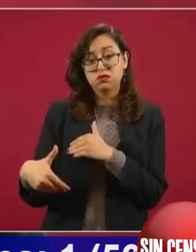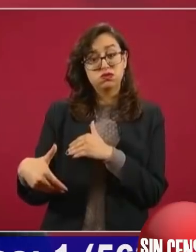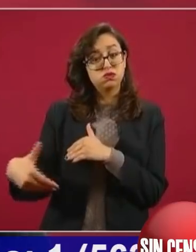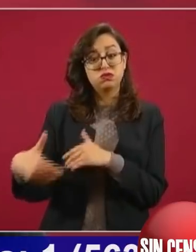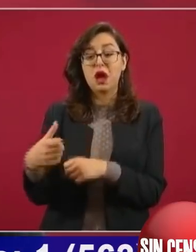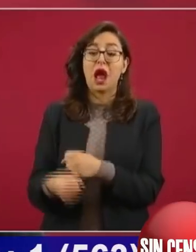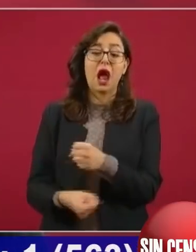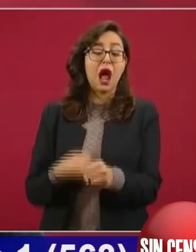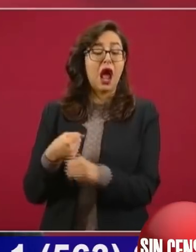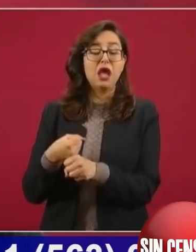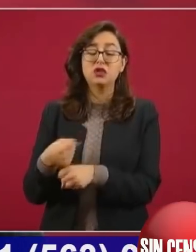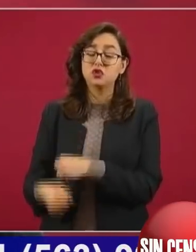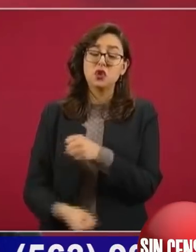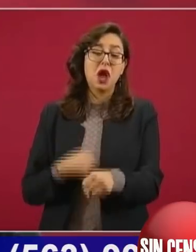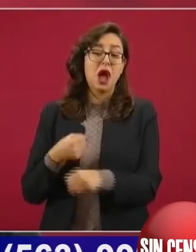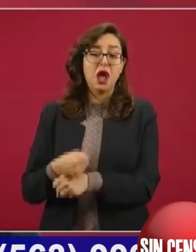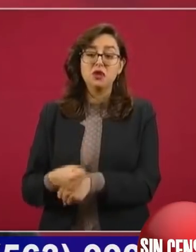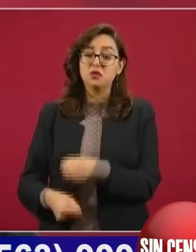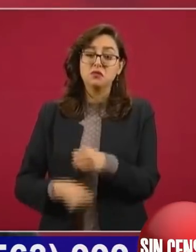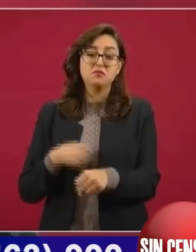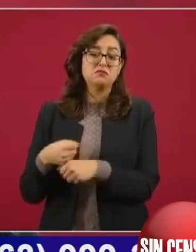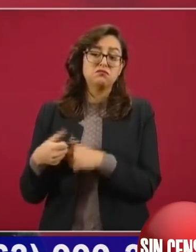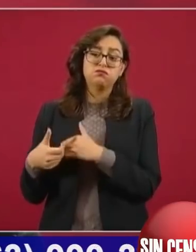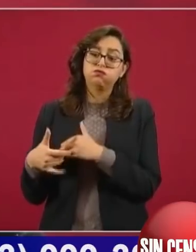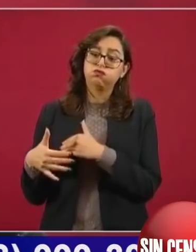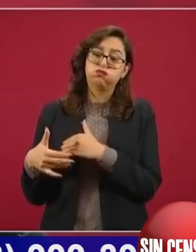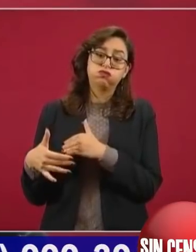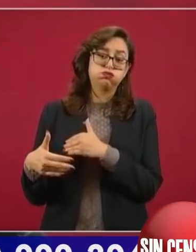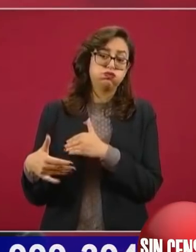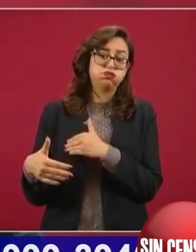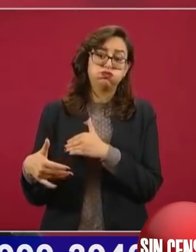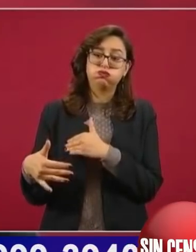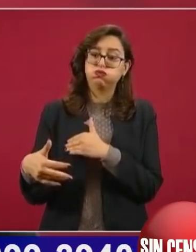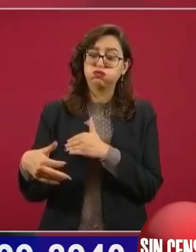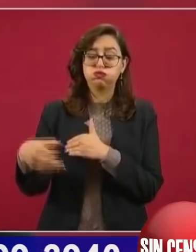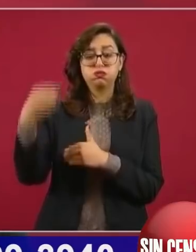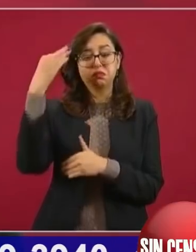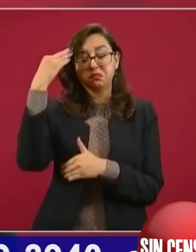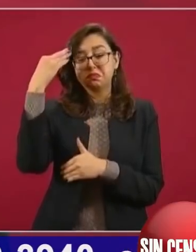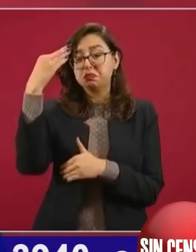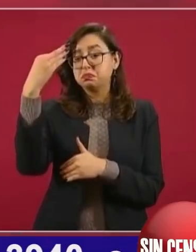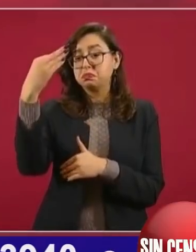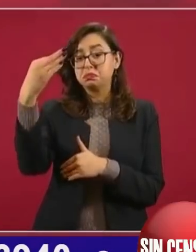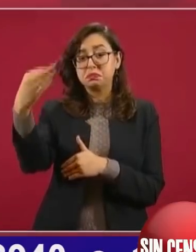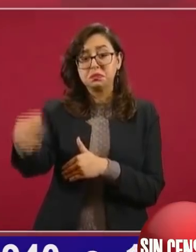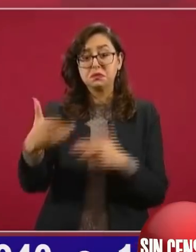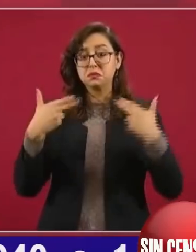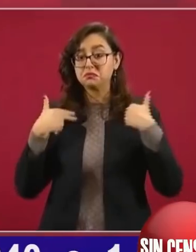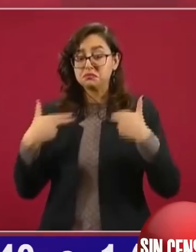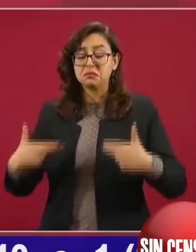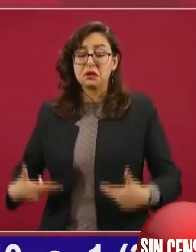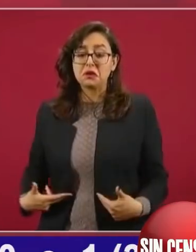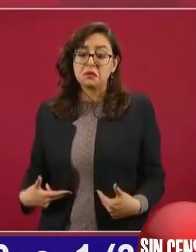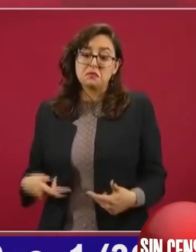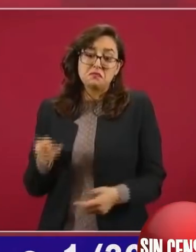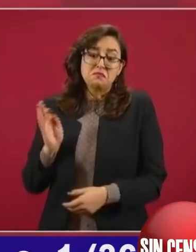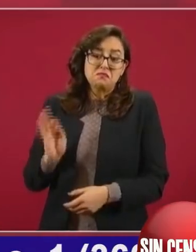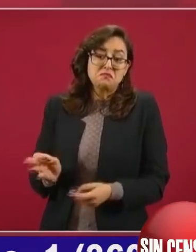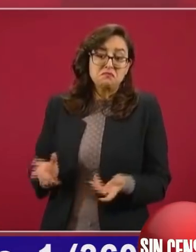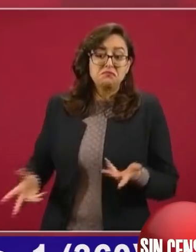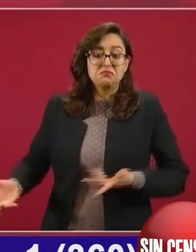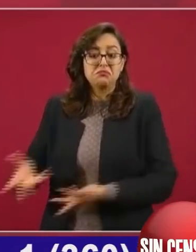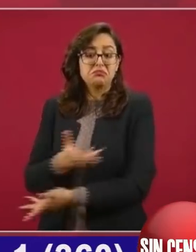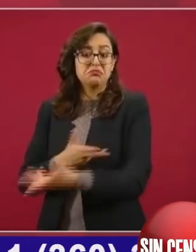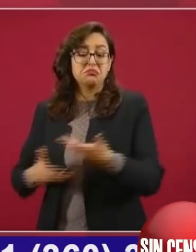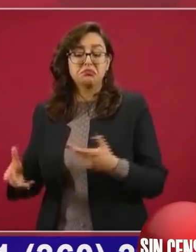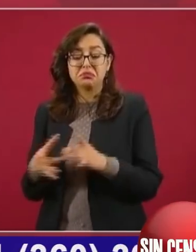años en un equilibrio continuo y dinámico con los seres humanos. Esa es una predicción general, insisto, para el mundo, que quede muy